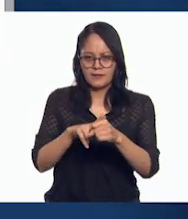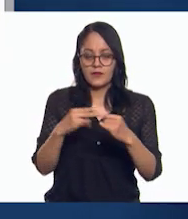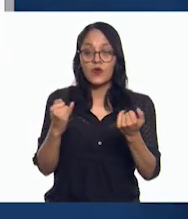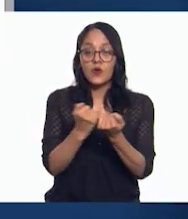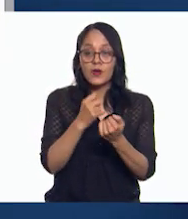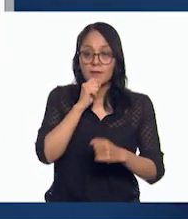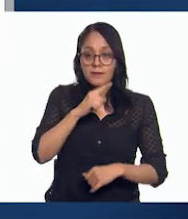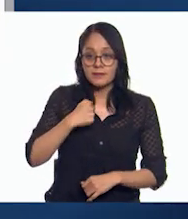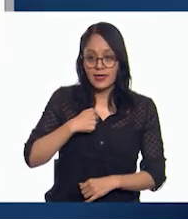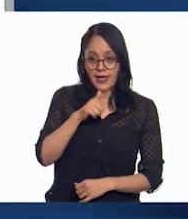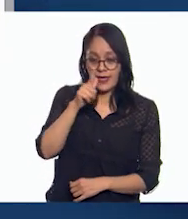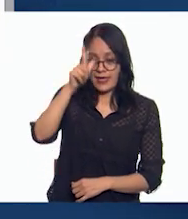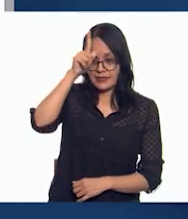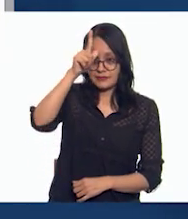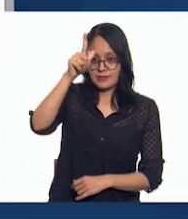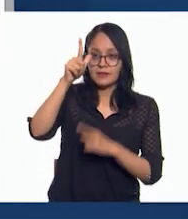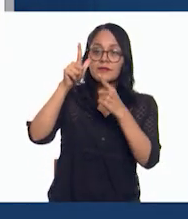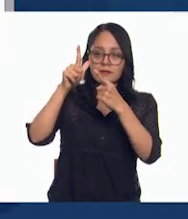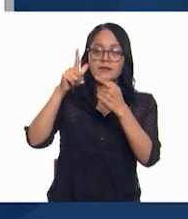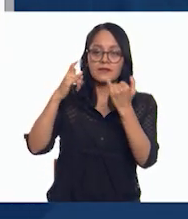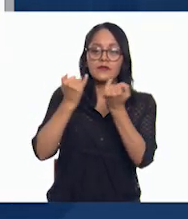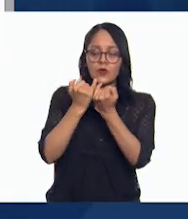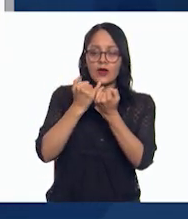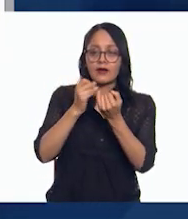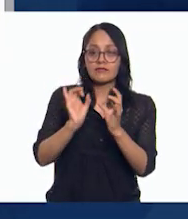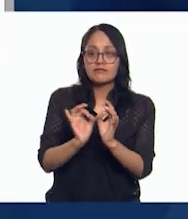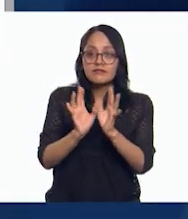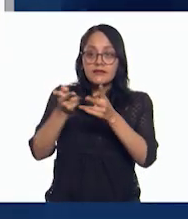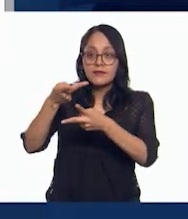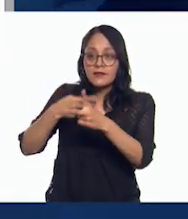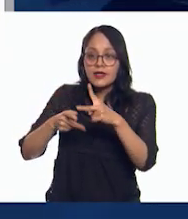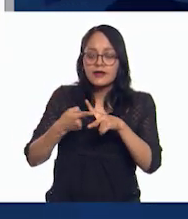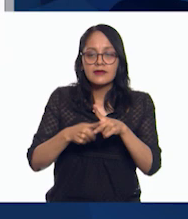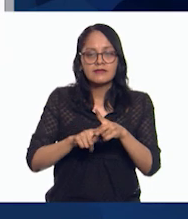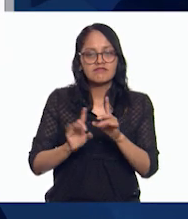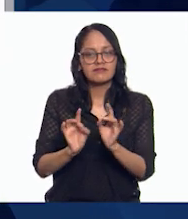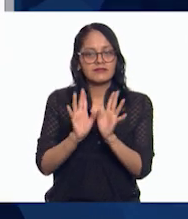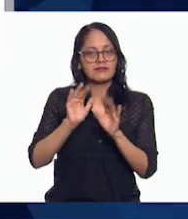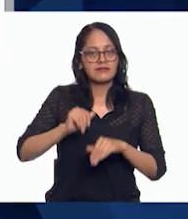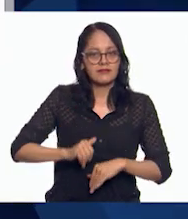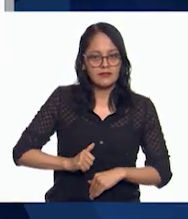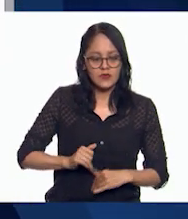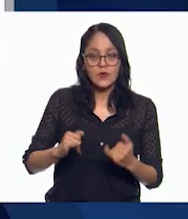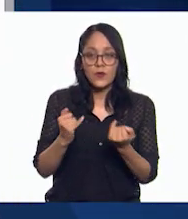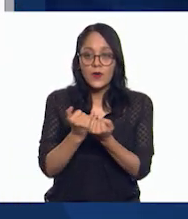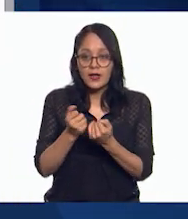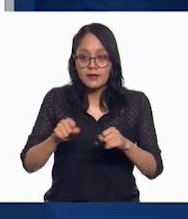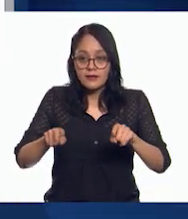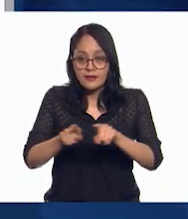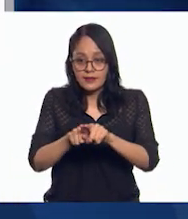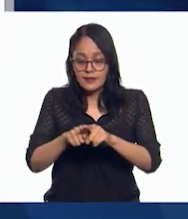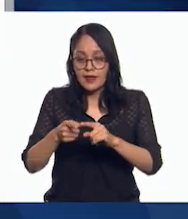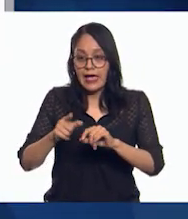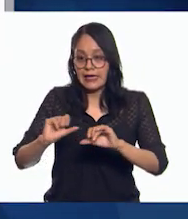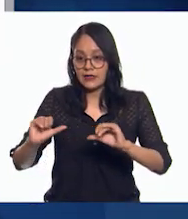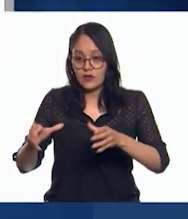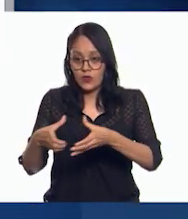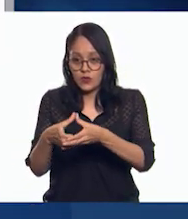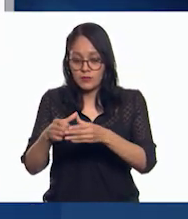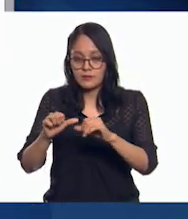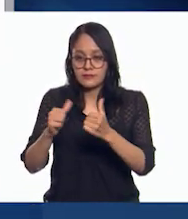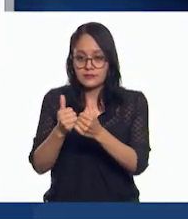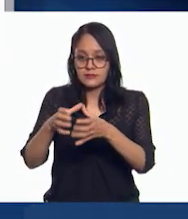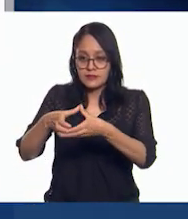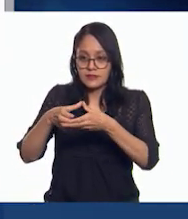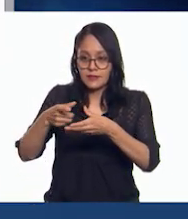el espíritu. Los comienzos instantáneos son accidentales. Las asociaciones, que son otro tipo de comienzo, reducidas